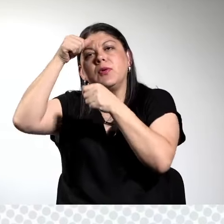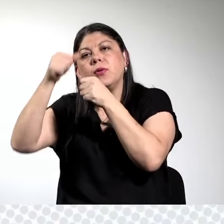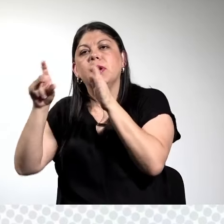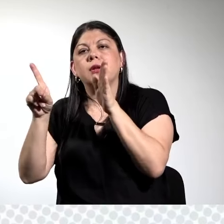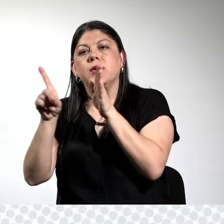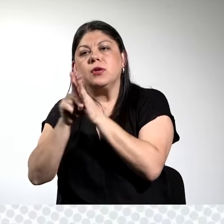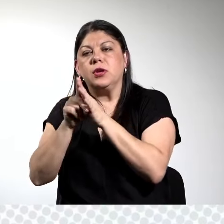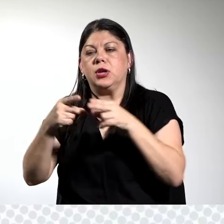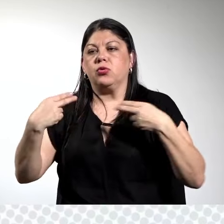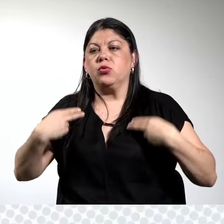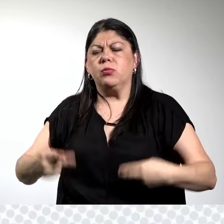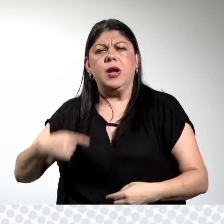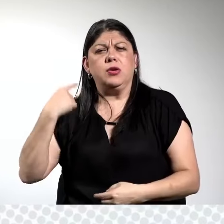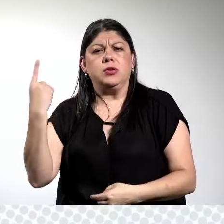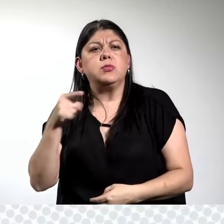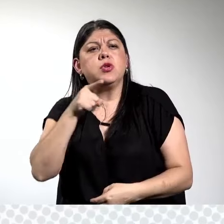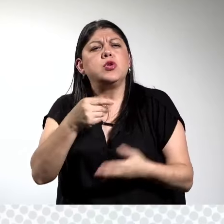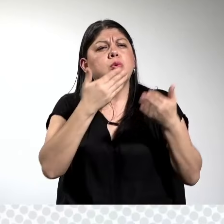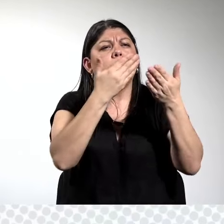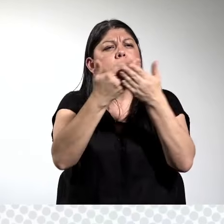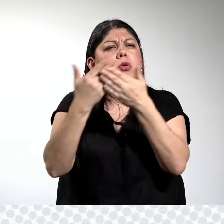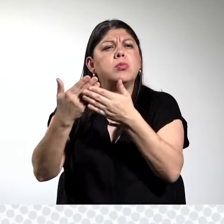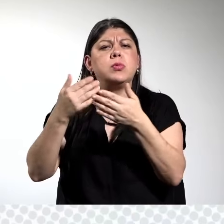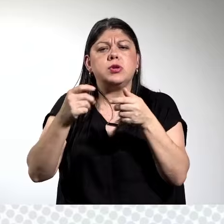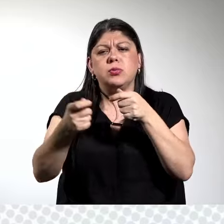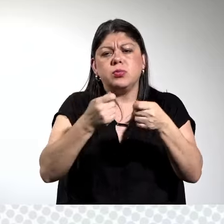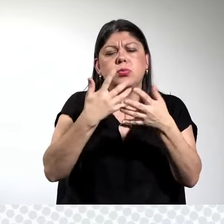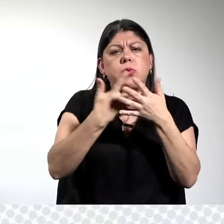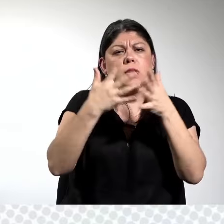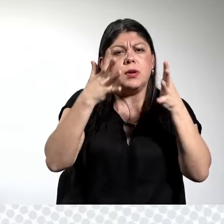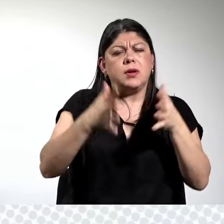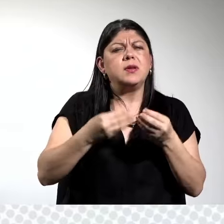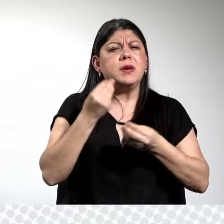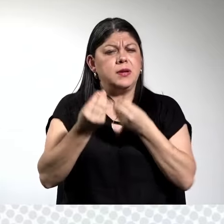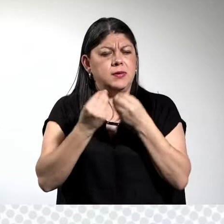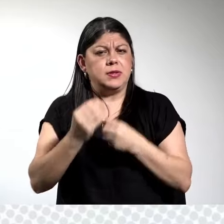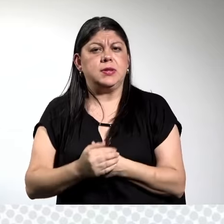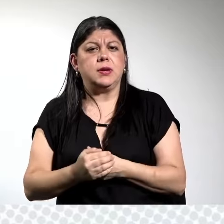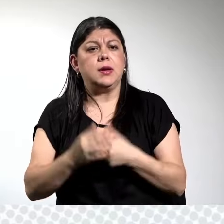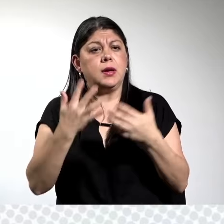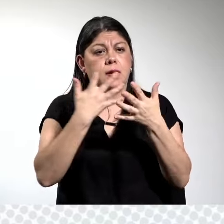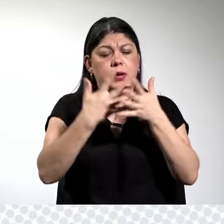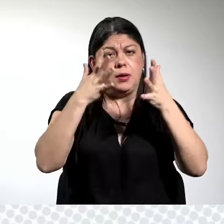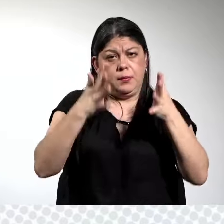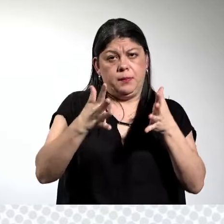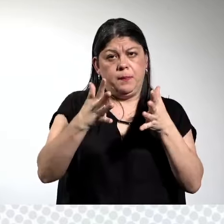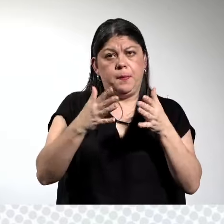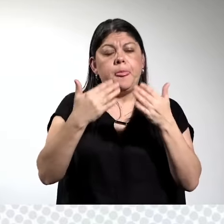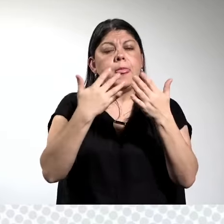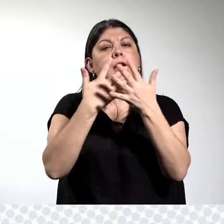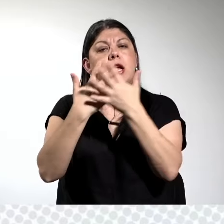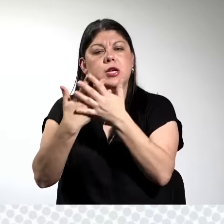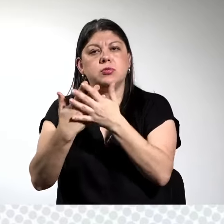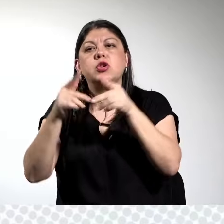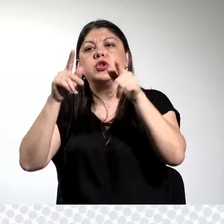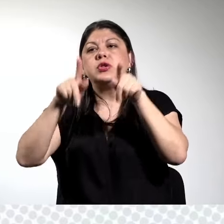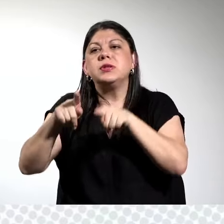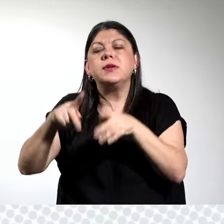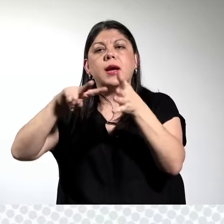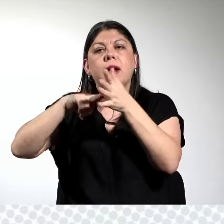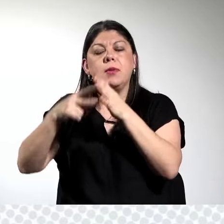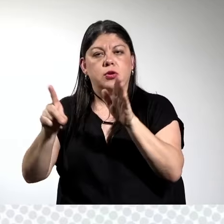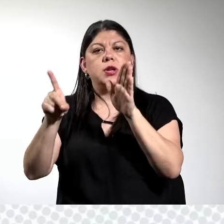humanos. ¿Cuál sería su propuesta para el manejo de la población privada de libertad? La población privada de libertad es población, es gente, son personas